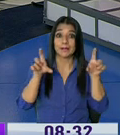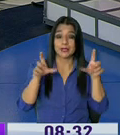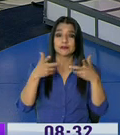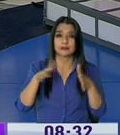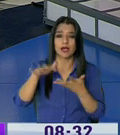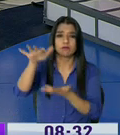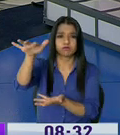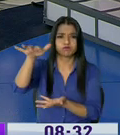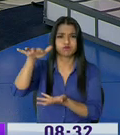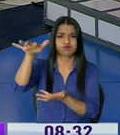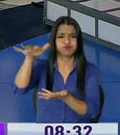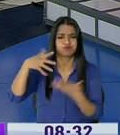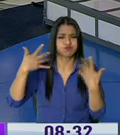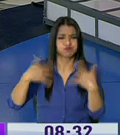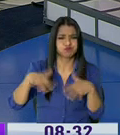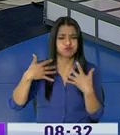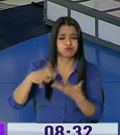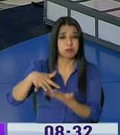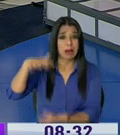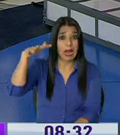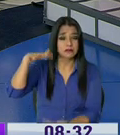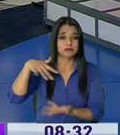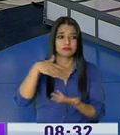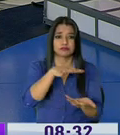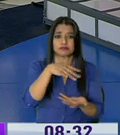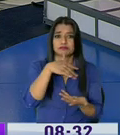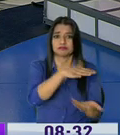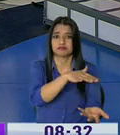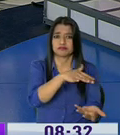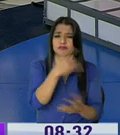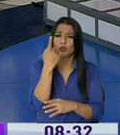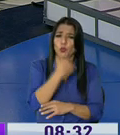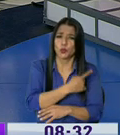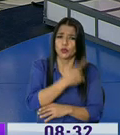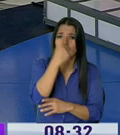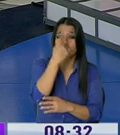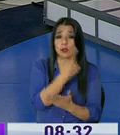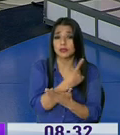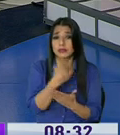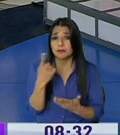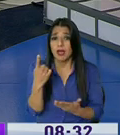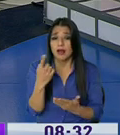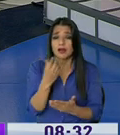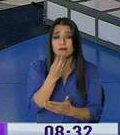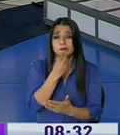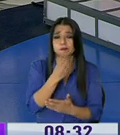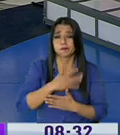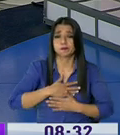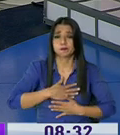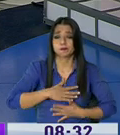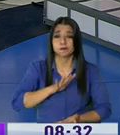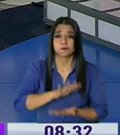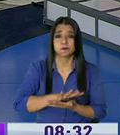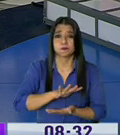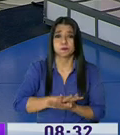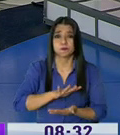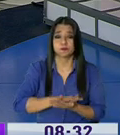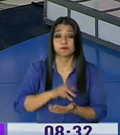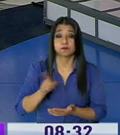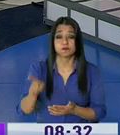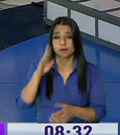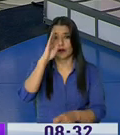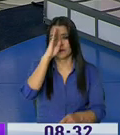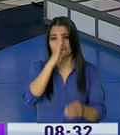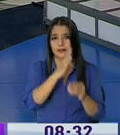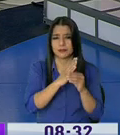entregado mucho para poder dar un día, una semana, unas horas de alivio. Y esa es nuestra